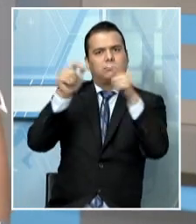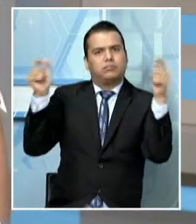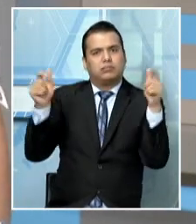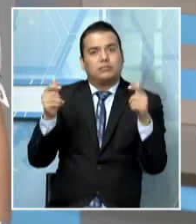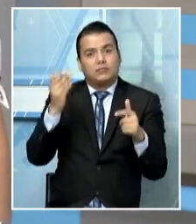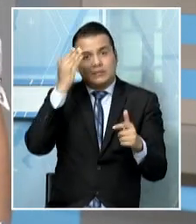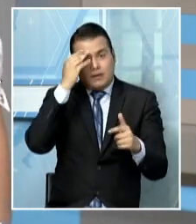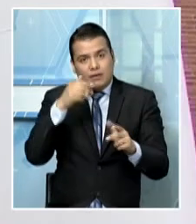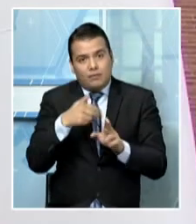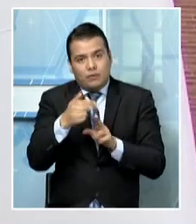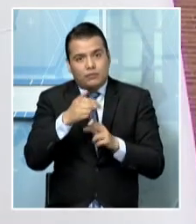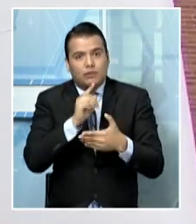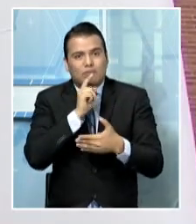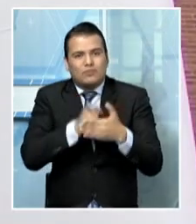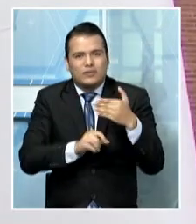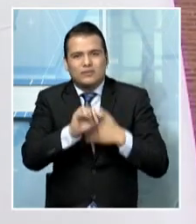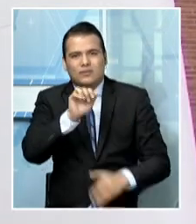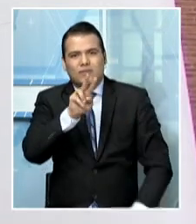día sin IVA.